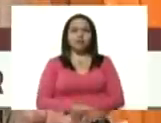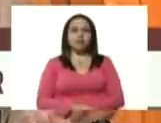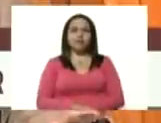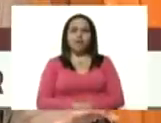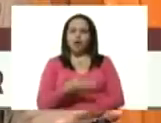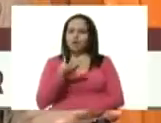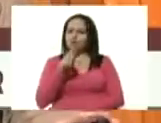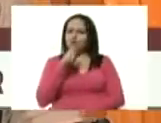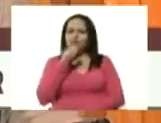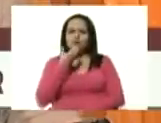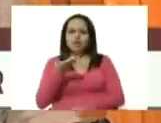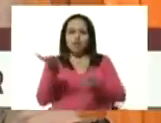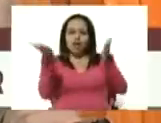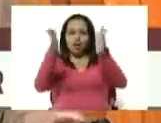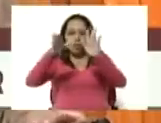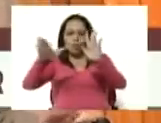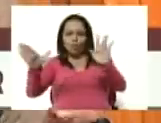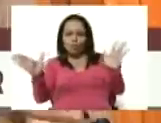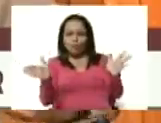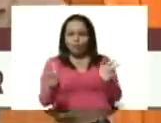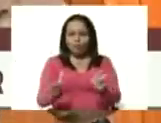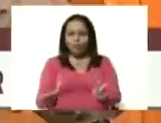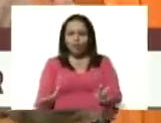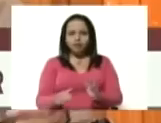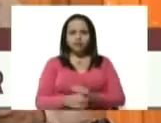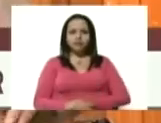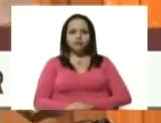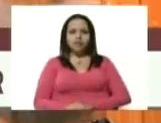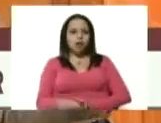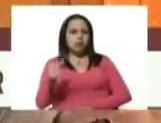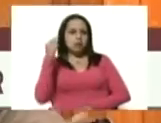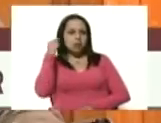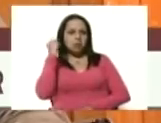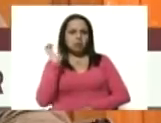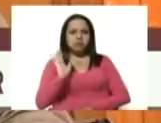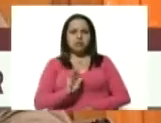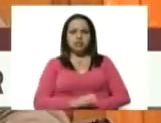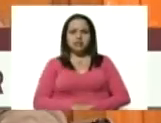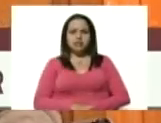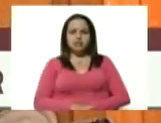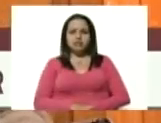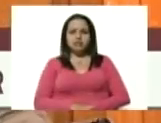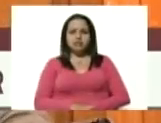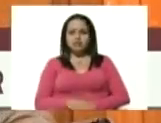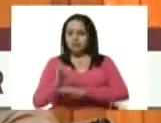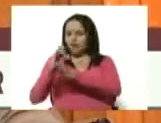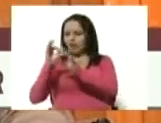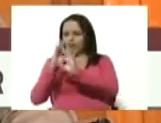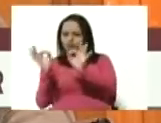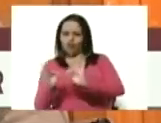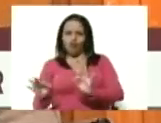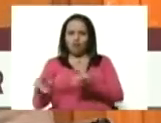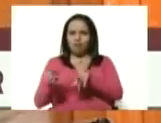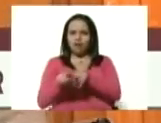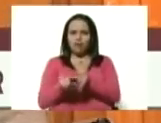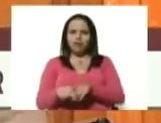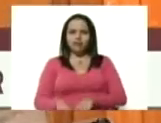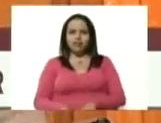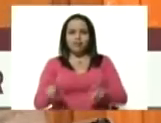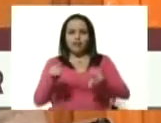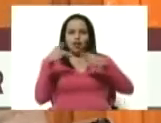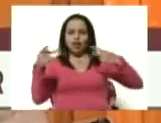muy bonito y muy escultural. Una muchacha como del modelo que ellos querían. Y entonces El Nacional